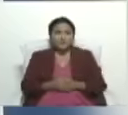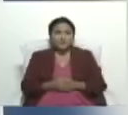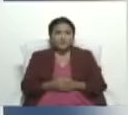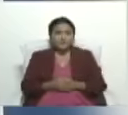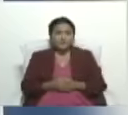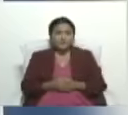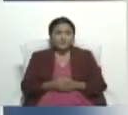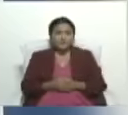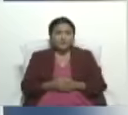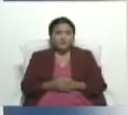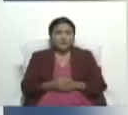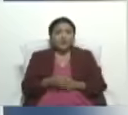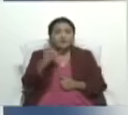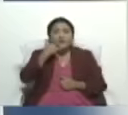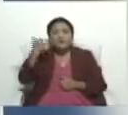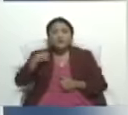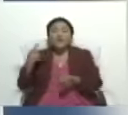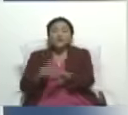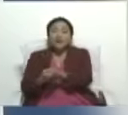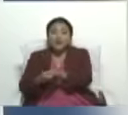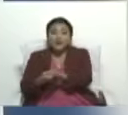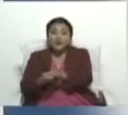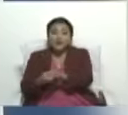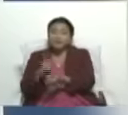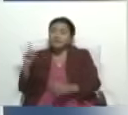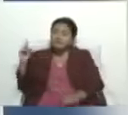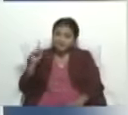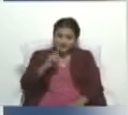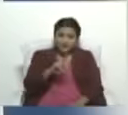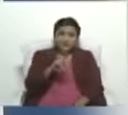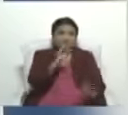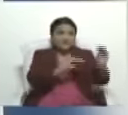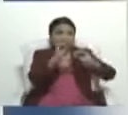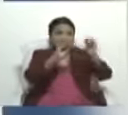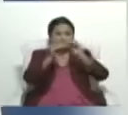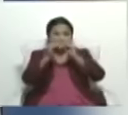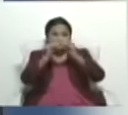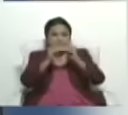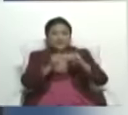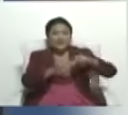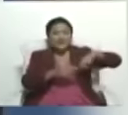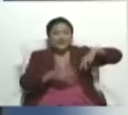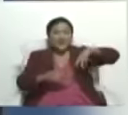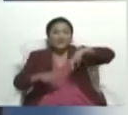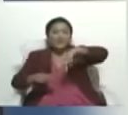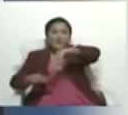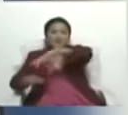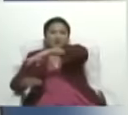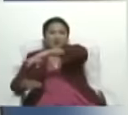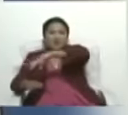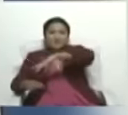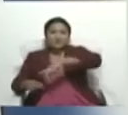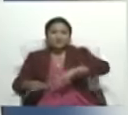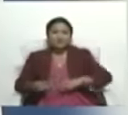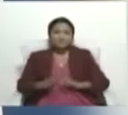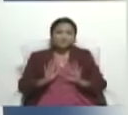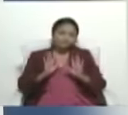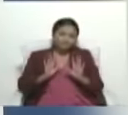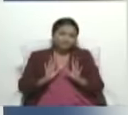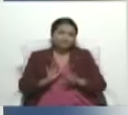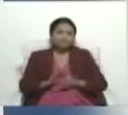procedimos, Natalia la llamamos, entra y ellos fabrican la simulación del hecho de la caminata. Y bueno,